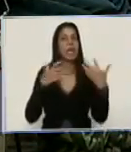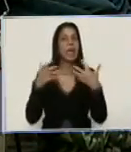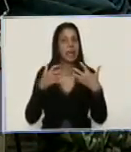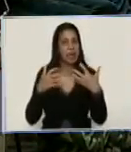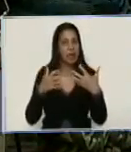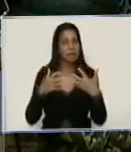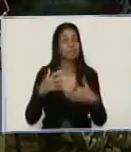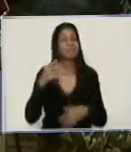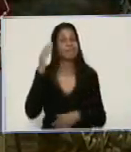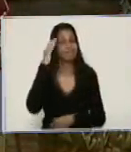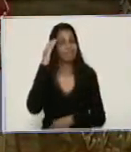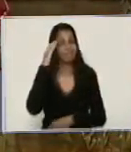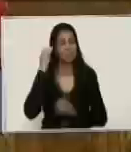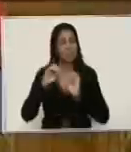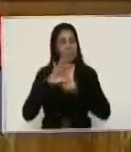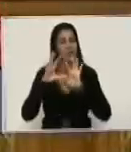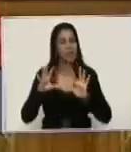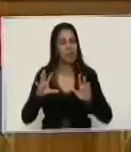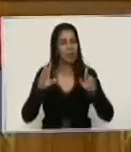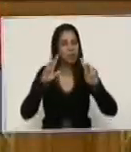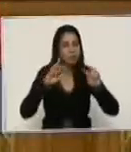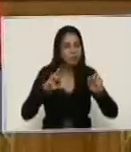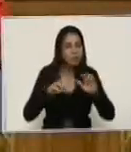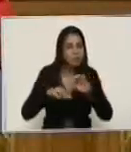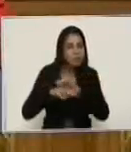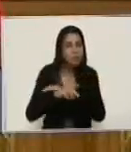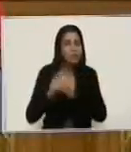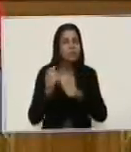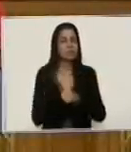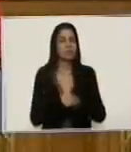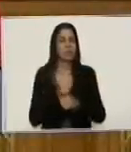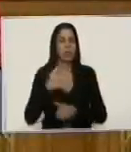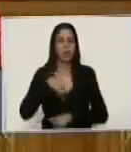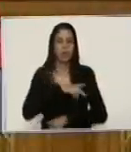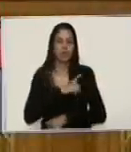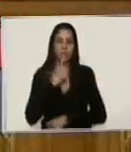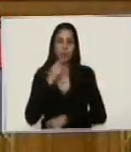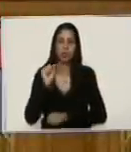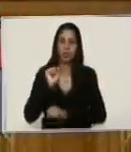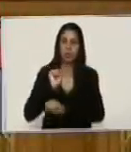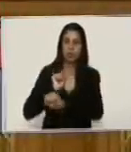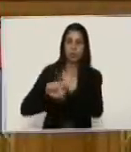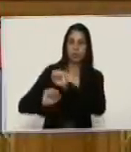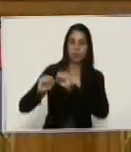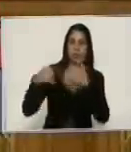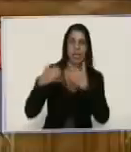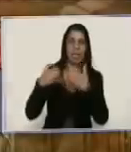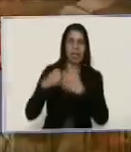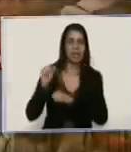Pero con un análisis, un diagnóstico certero, yo creo que podemos evitar el conflicto, ¿no?